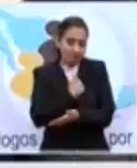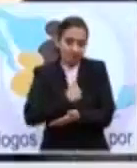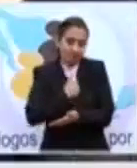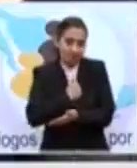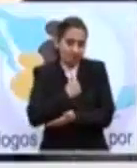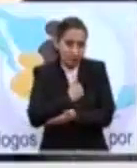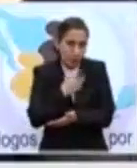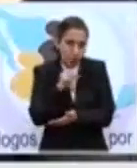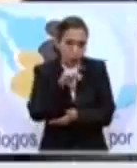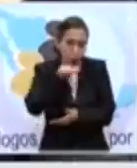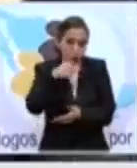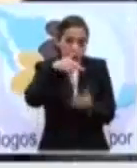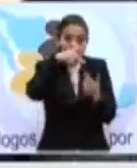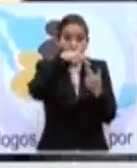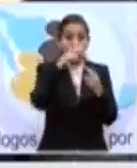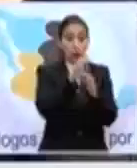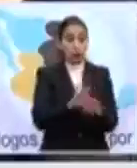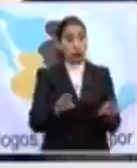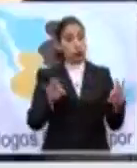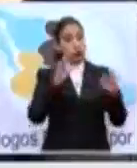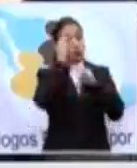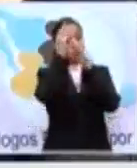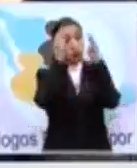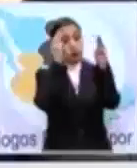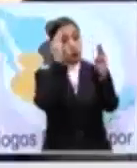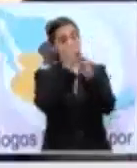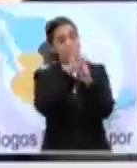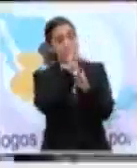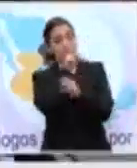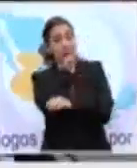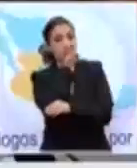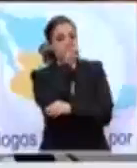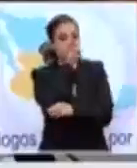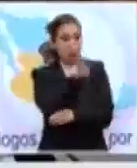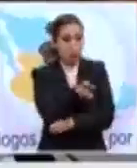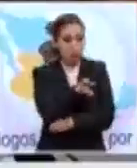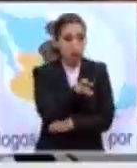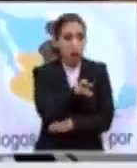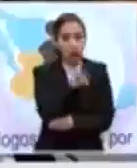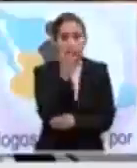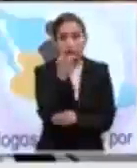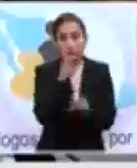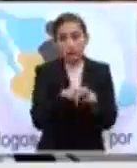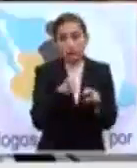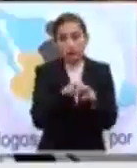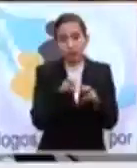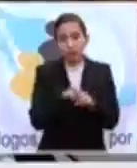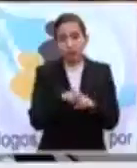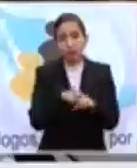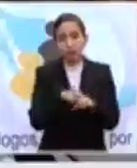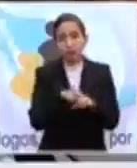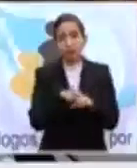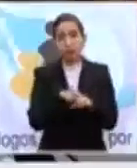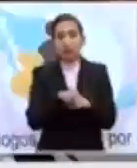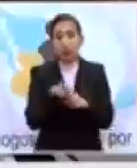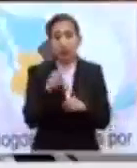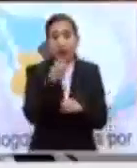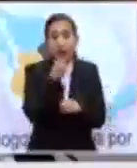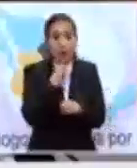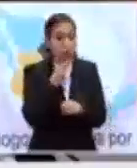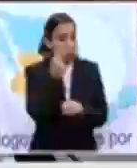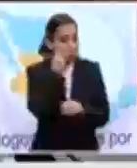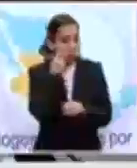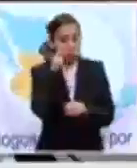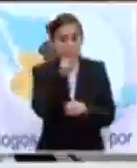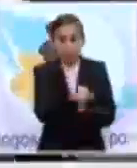es la región del mundo con los mejores resultados en estos análisis, aún así